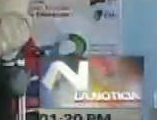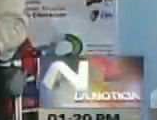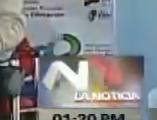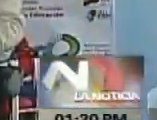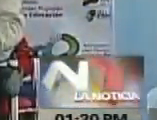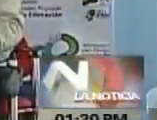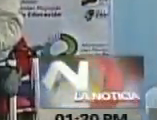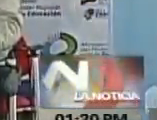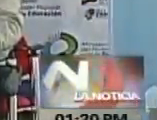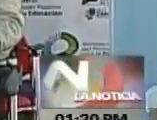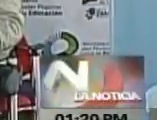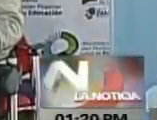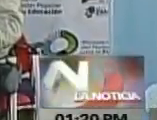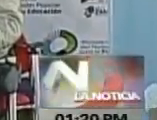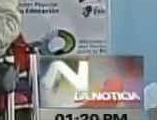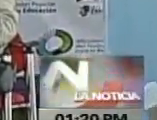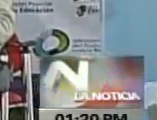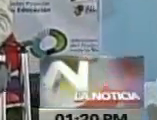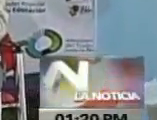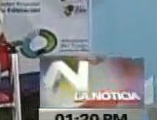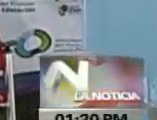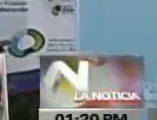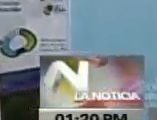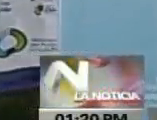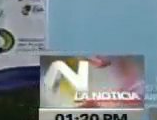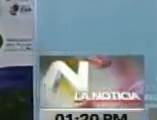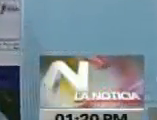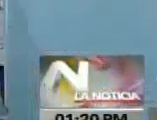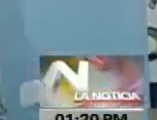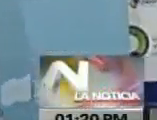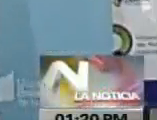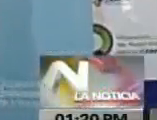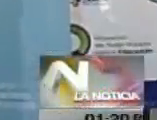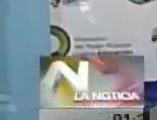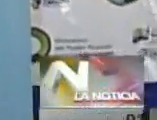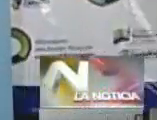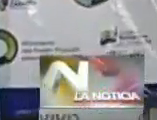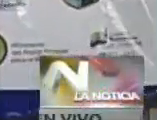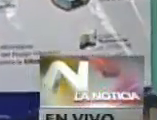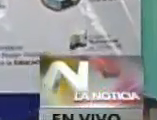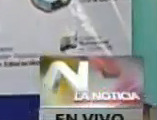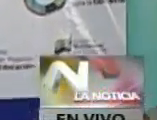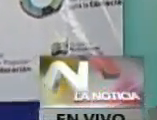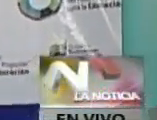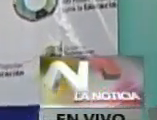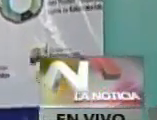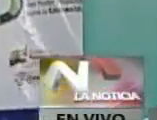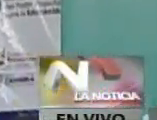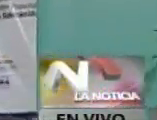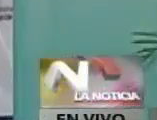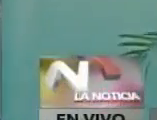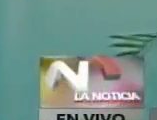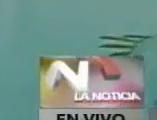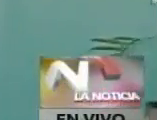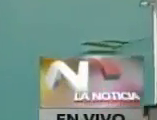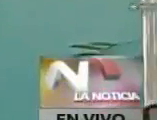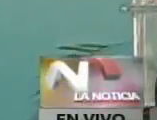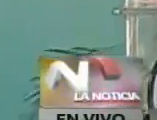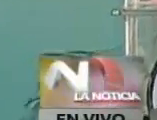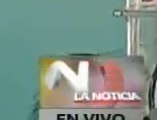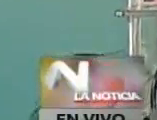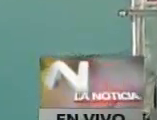de mi creación. En el placer de plasmar verdades del pasado, en el arte y la